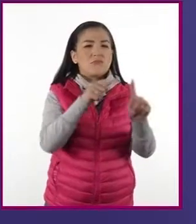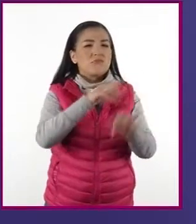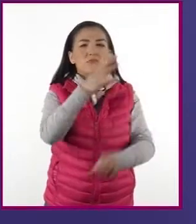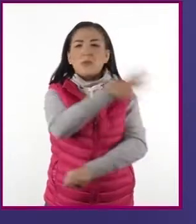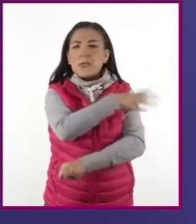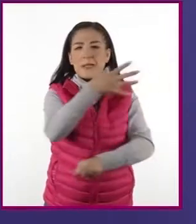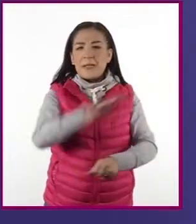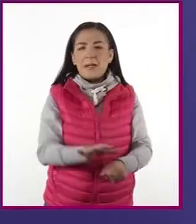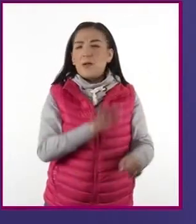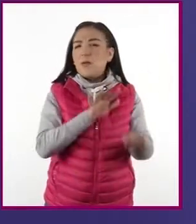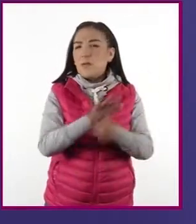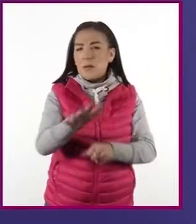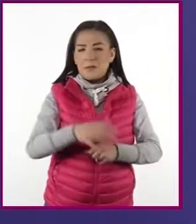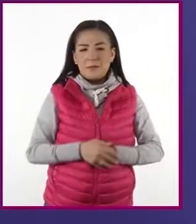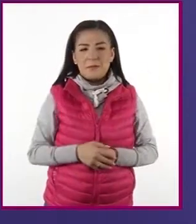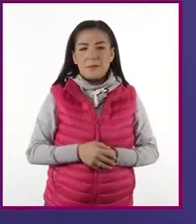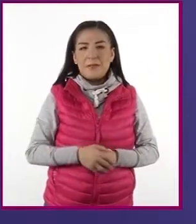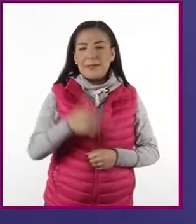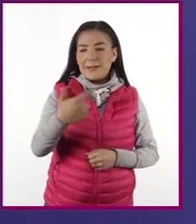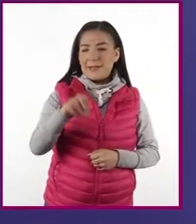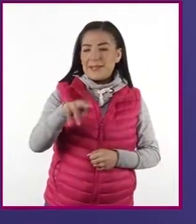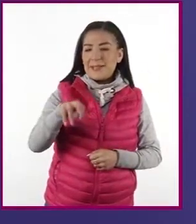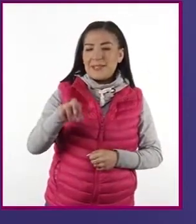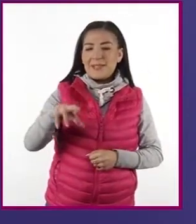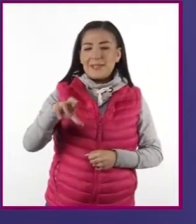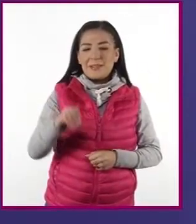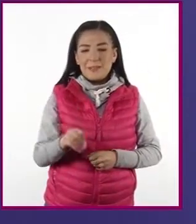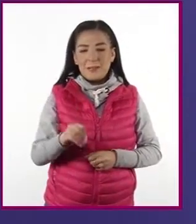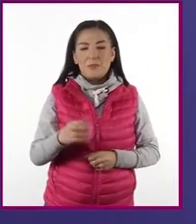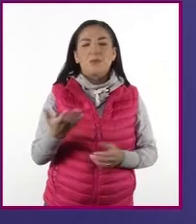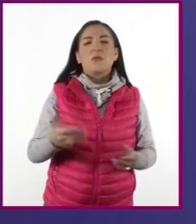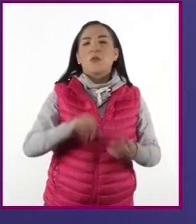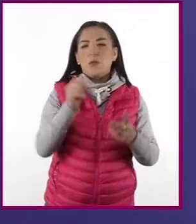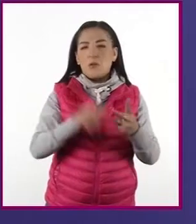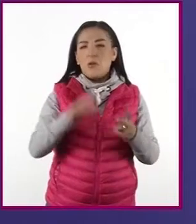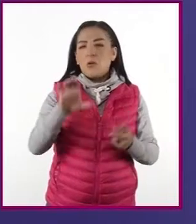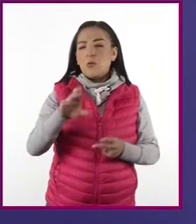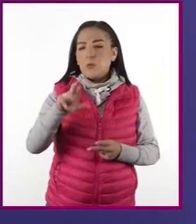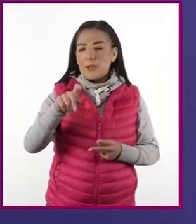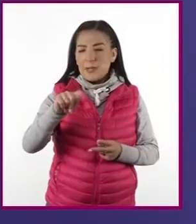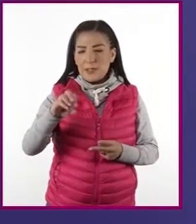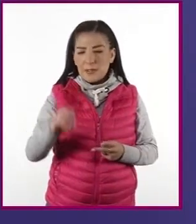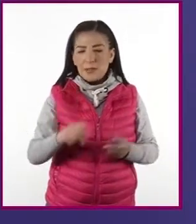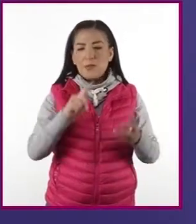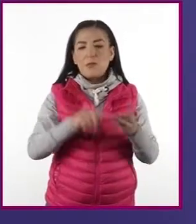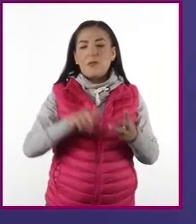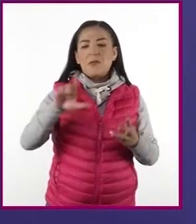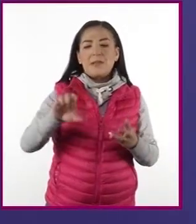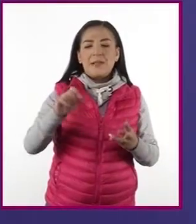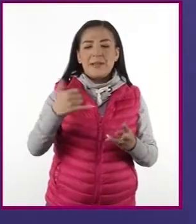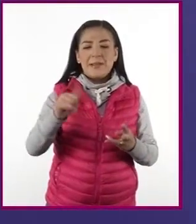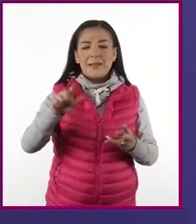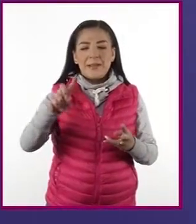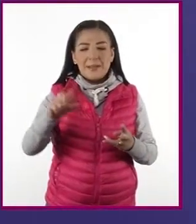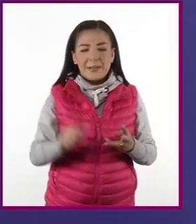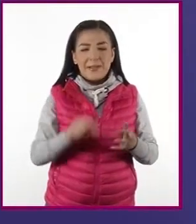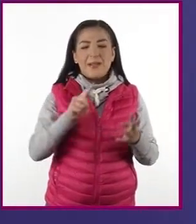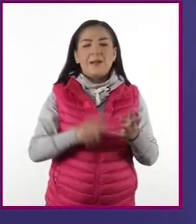género, cuentos, leyendas, mitos, poemas, fábulas, obras de